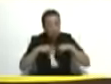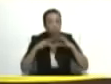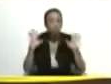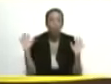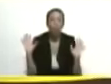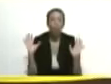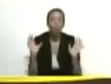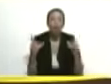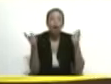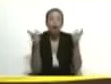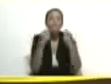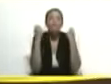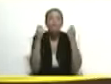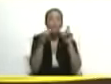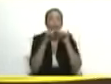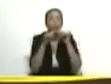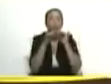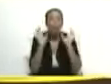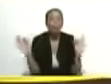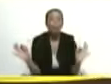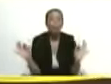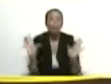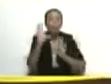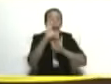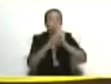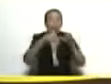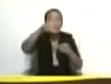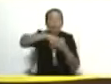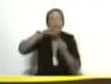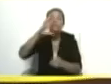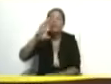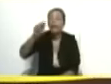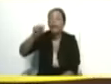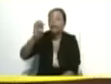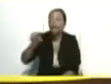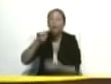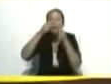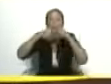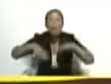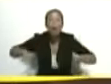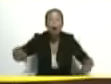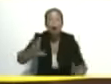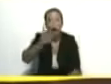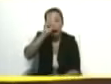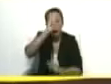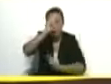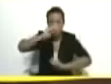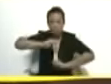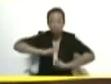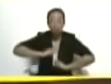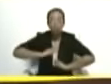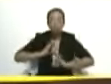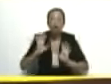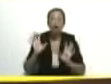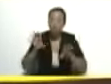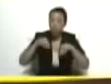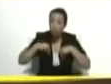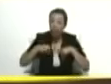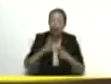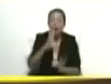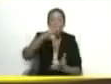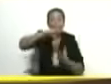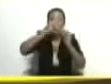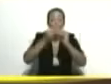el boletín emanado del Poder Electoral, y llamo al pueblo a acatar el